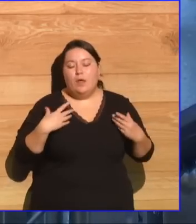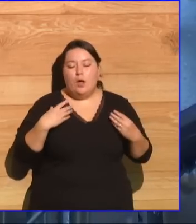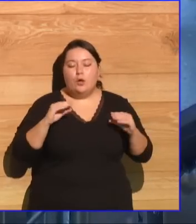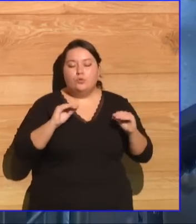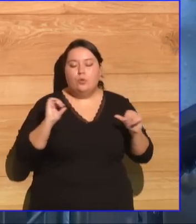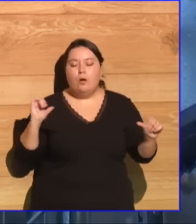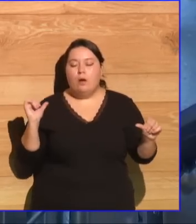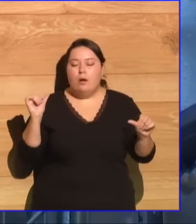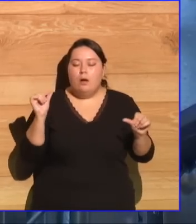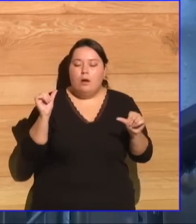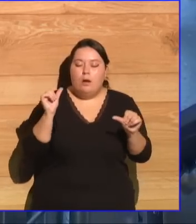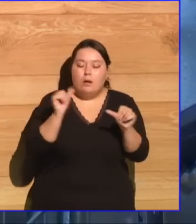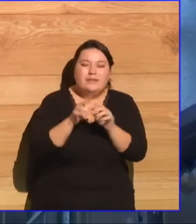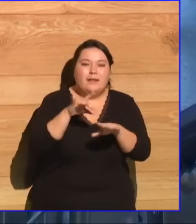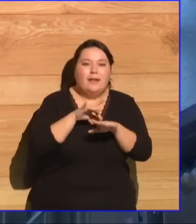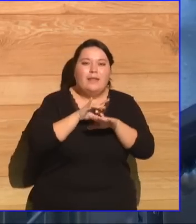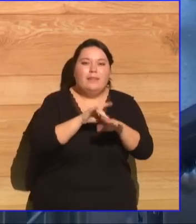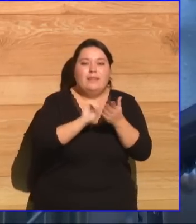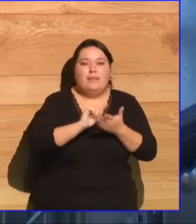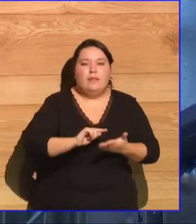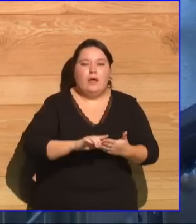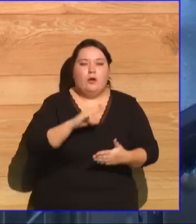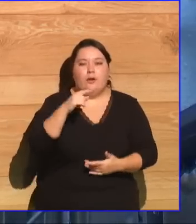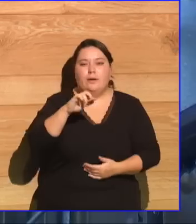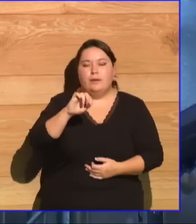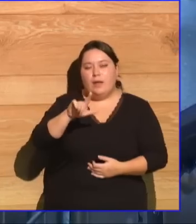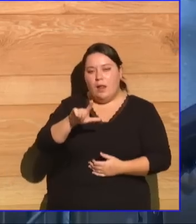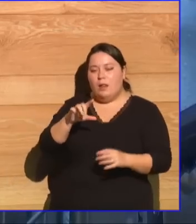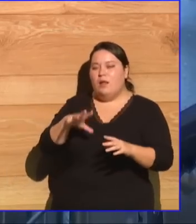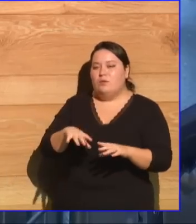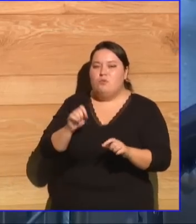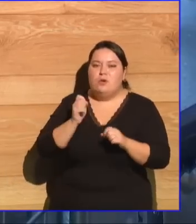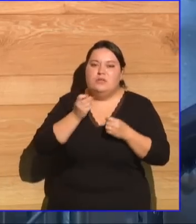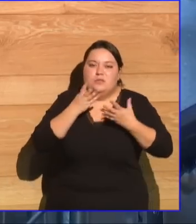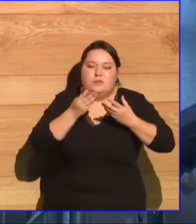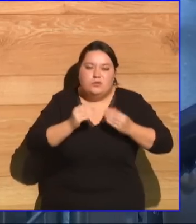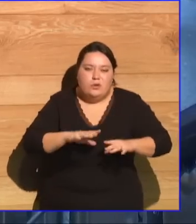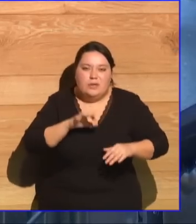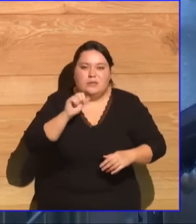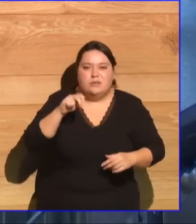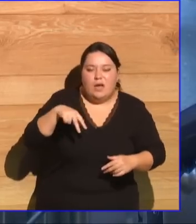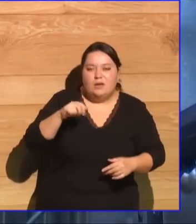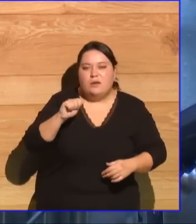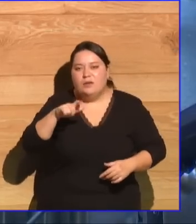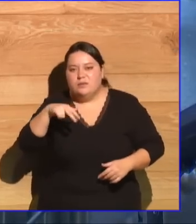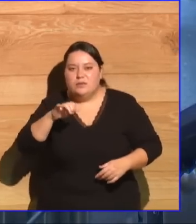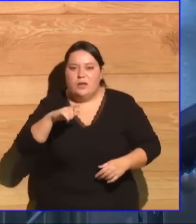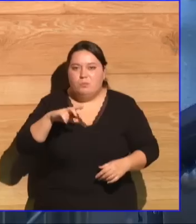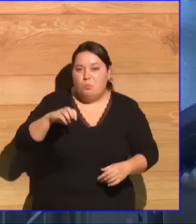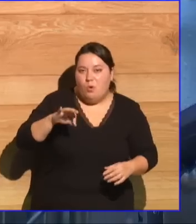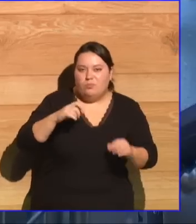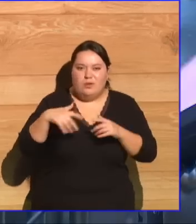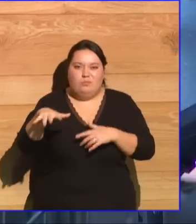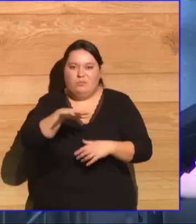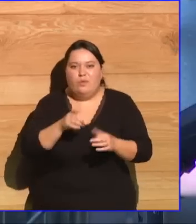a crear el diario del Grial, a buscar en las crónicas de San Anselmo, a encontrar a Alejandreta en la ruta de los peregrinos por el Imperio de Oriente,